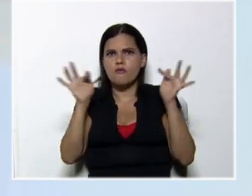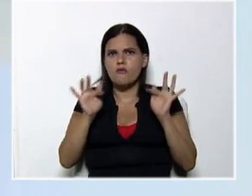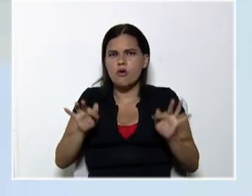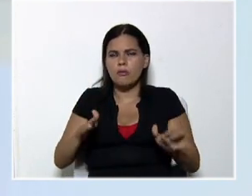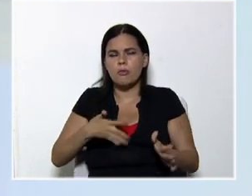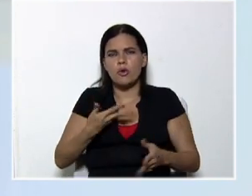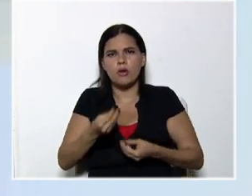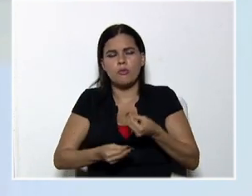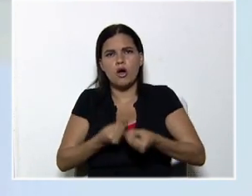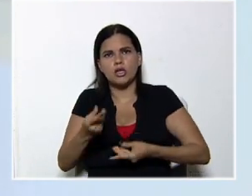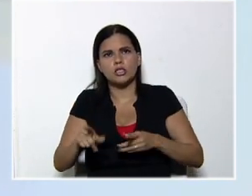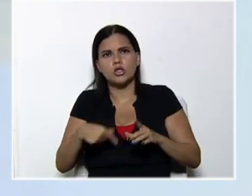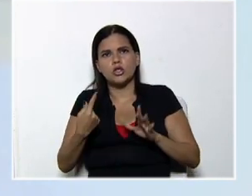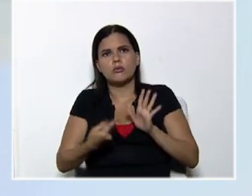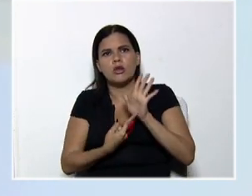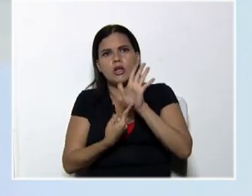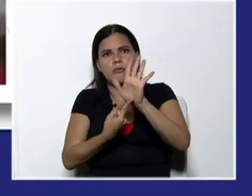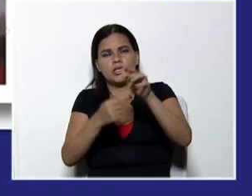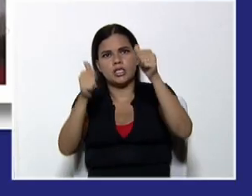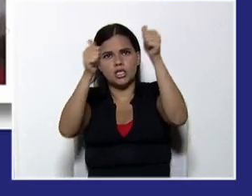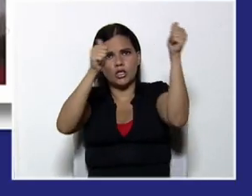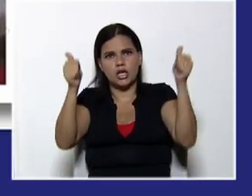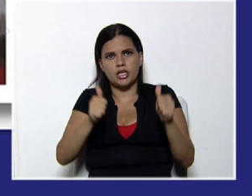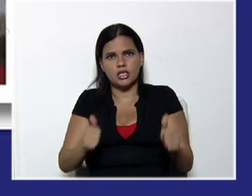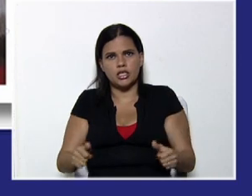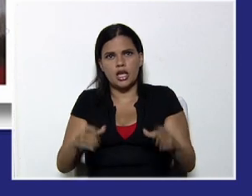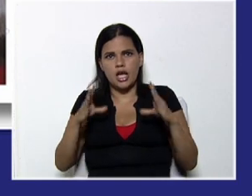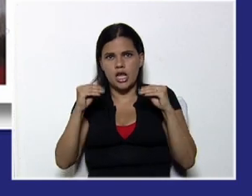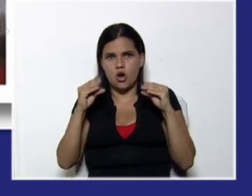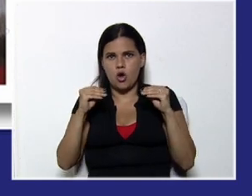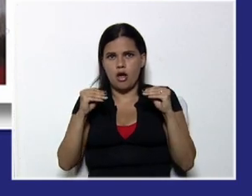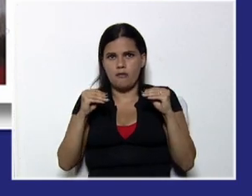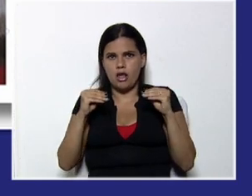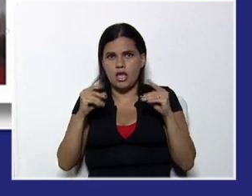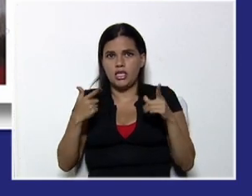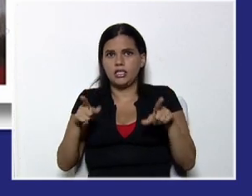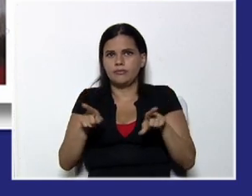de representaciones artísticas que nos hablan de simetría.